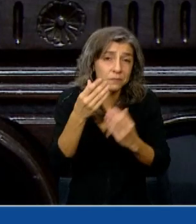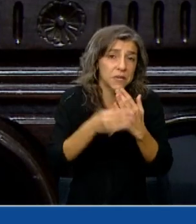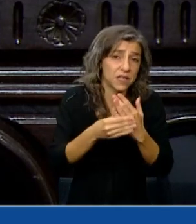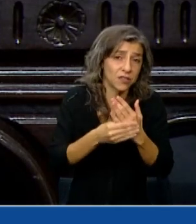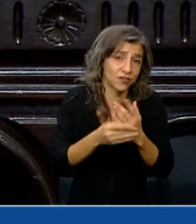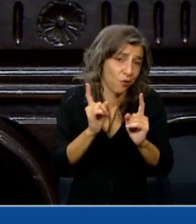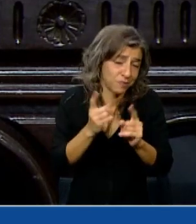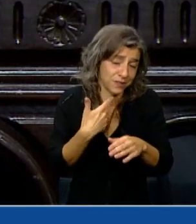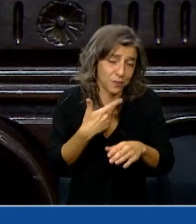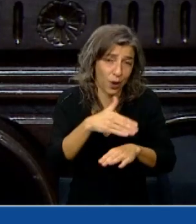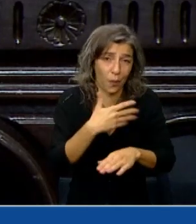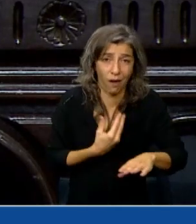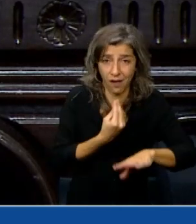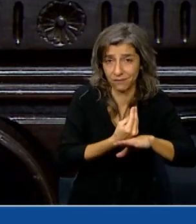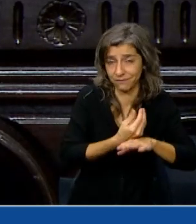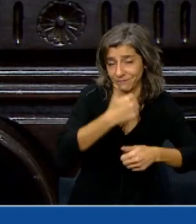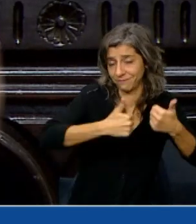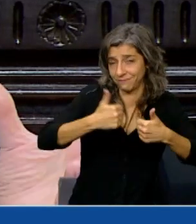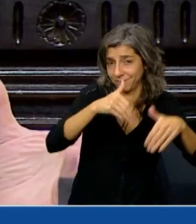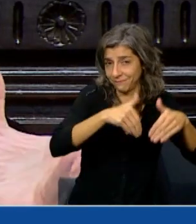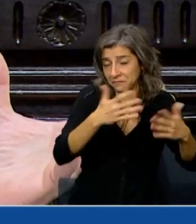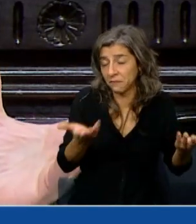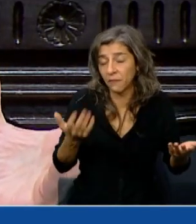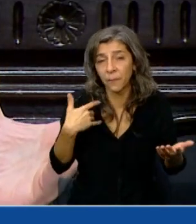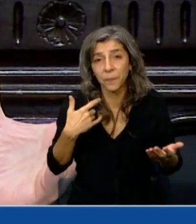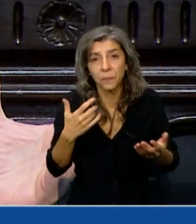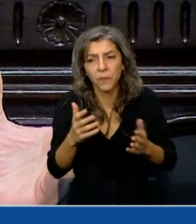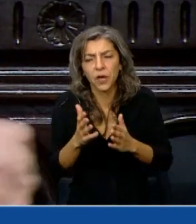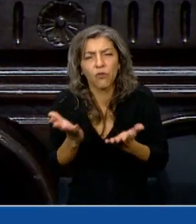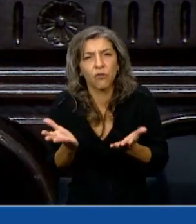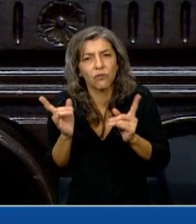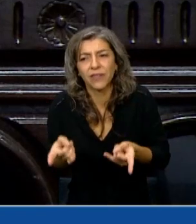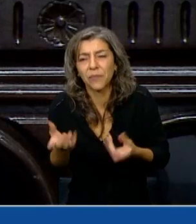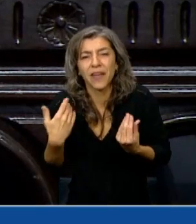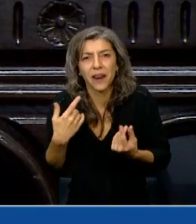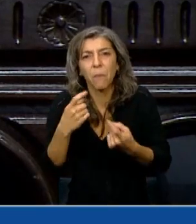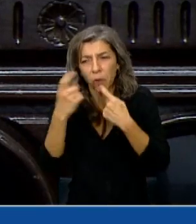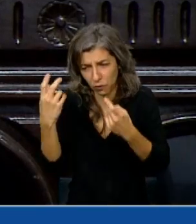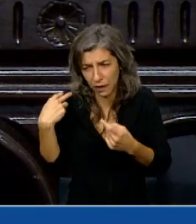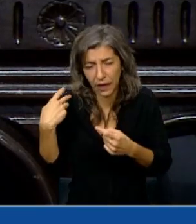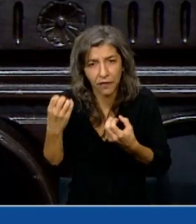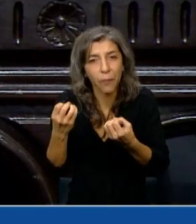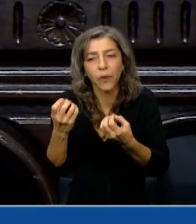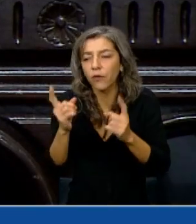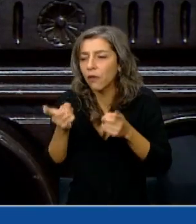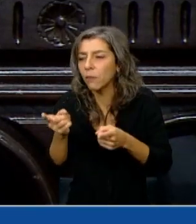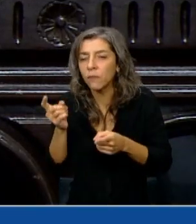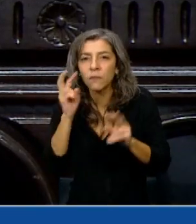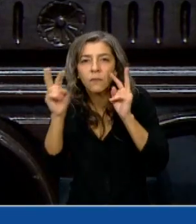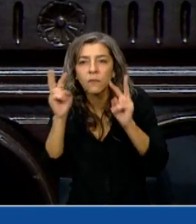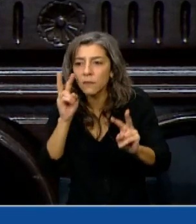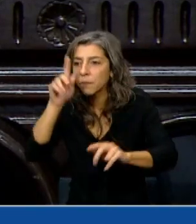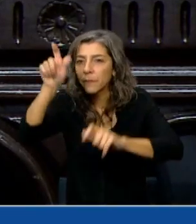candidato. Pero sería mejor quizás no consultar a ninguno de los jefes. Escuchen a la gente. Escuchen a la gente que